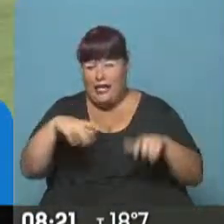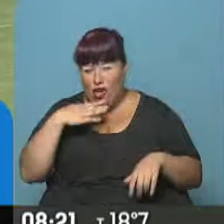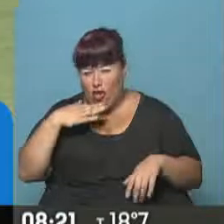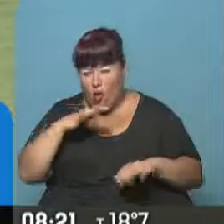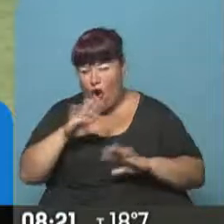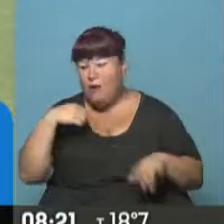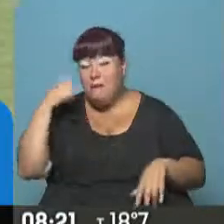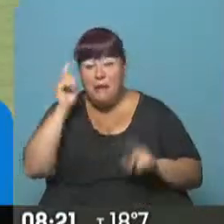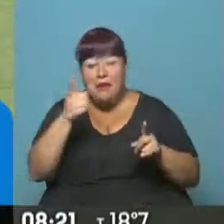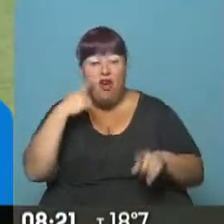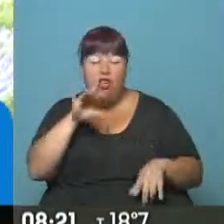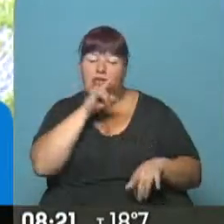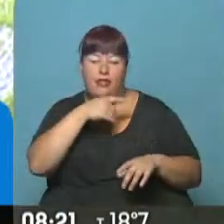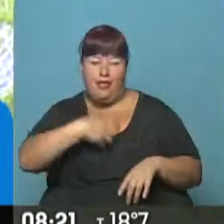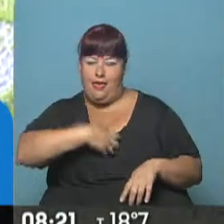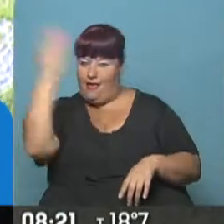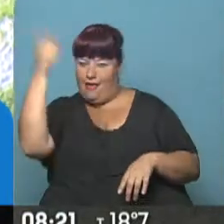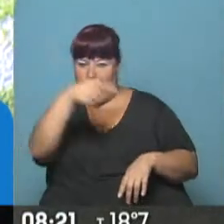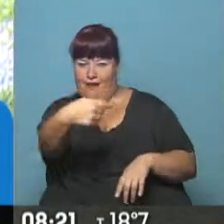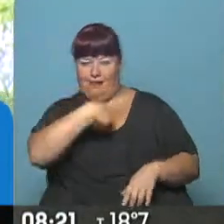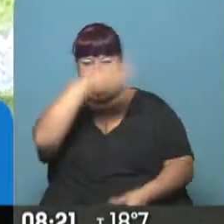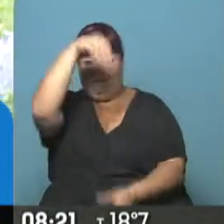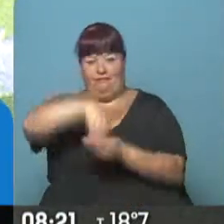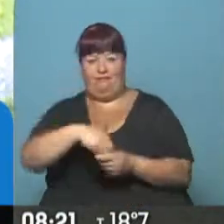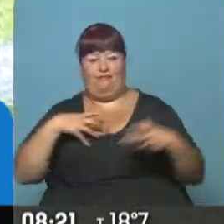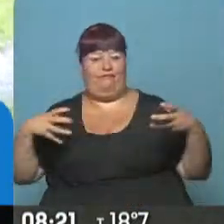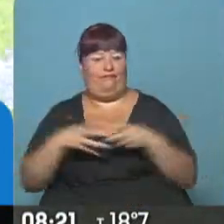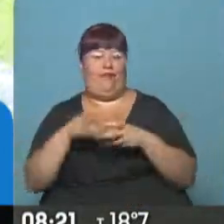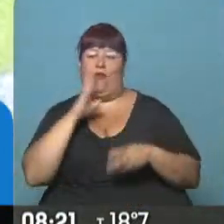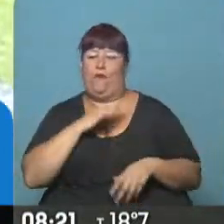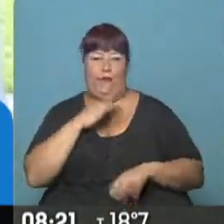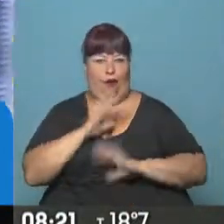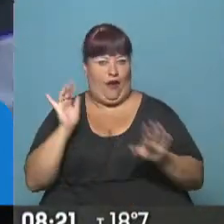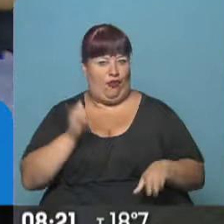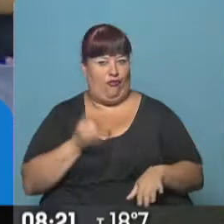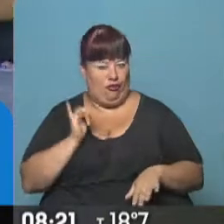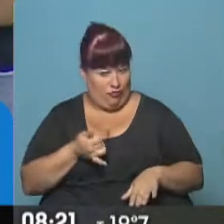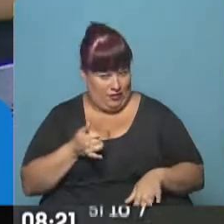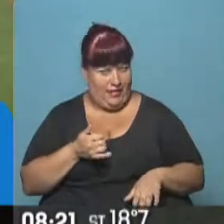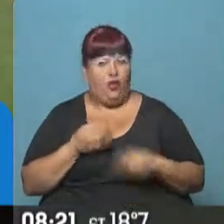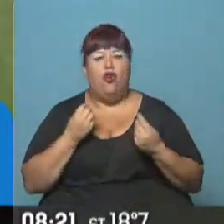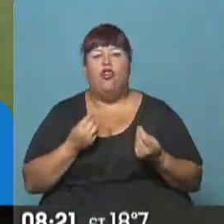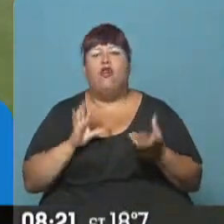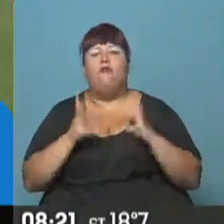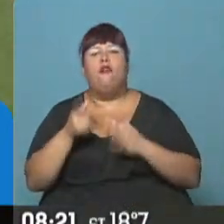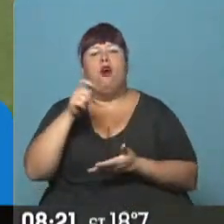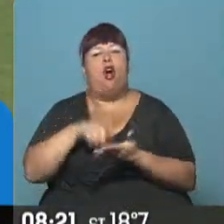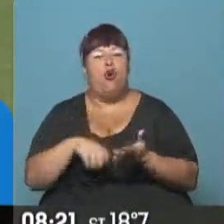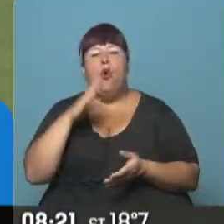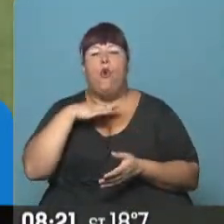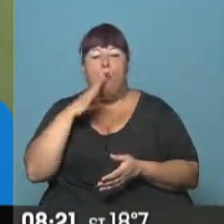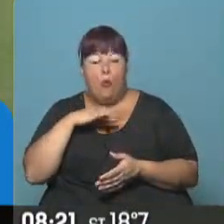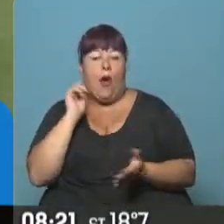creo que ese día Guillermo dijo, este futbolista queremos contarlo en nuestro plantel. ¿Cómo se hizo la contratación? Boca